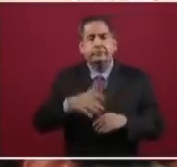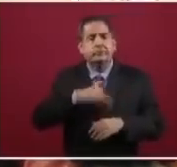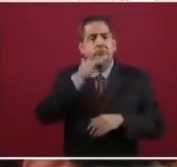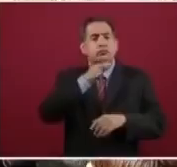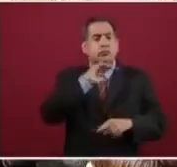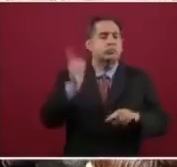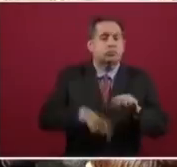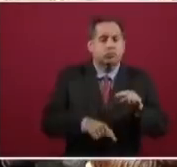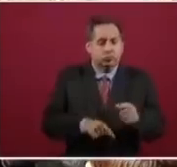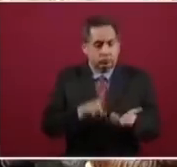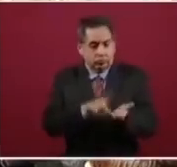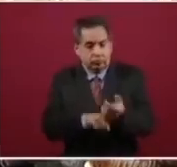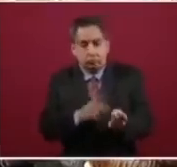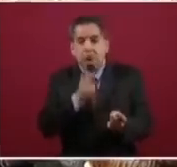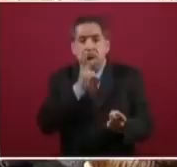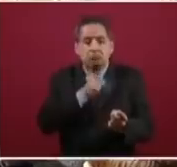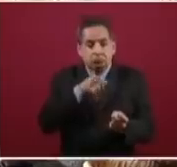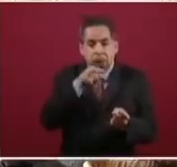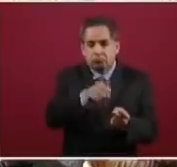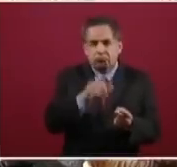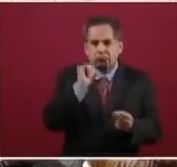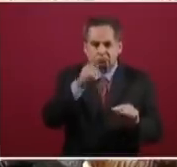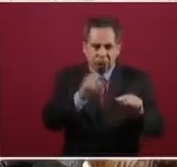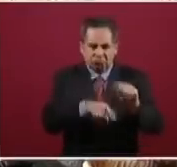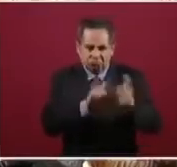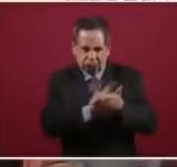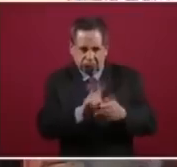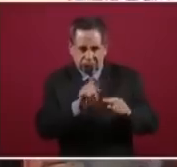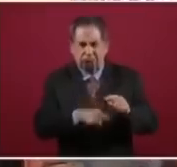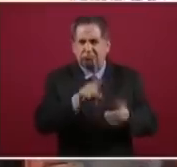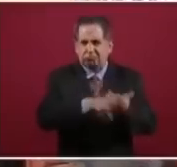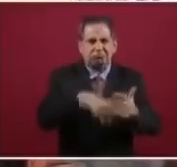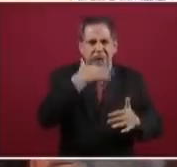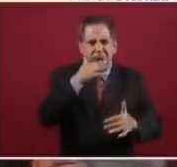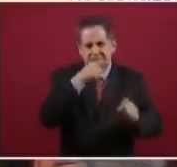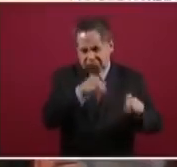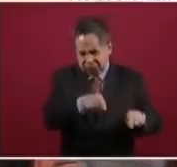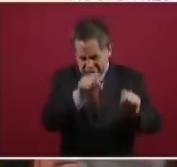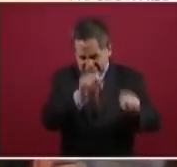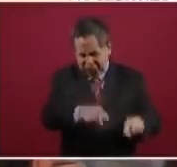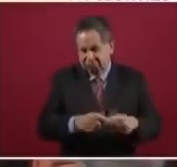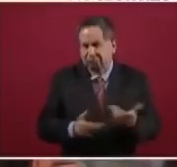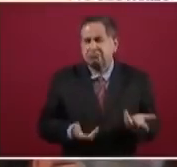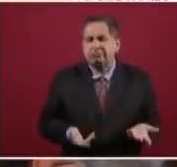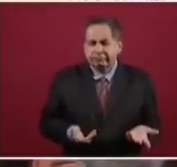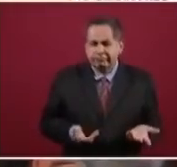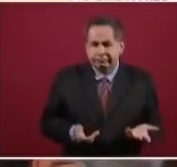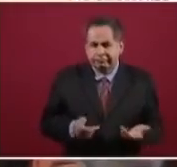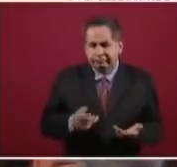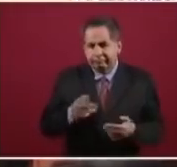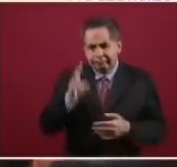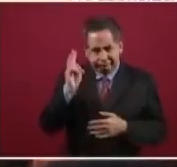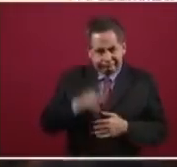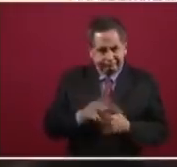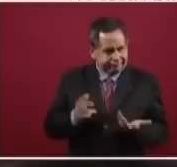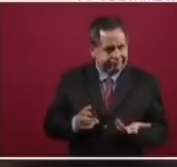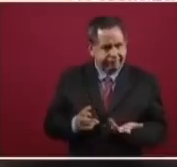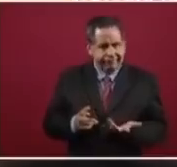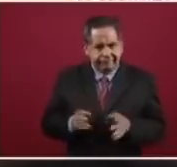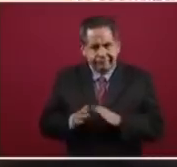y en pemex no se ha hecho una limpieza sabiendo que también hay corrupción entonces realmente está